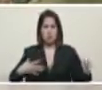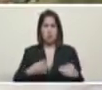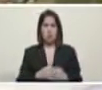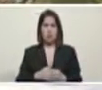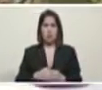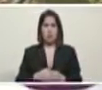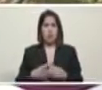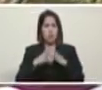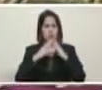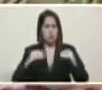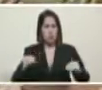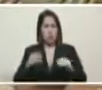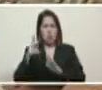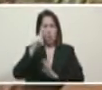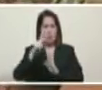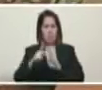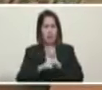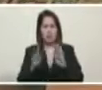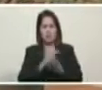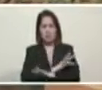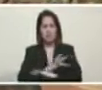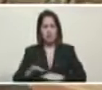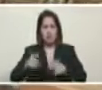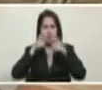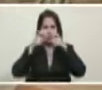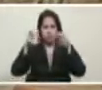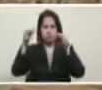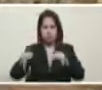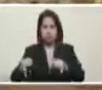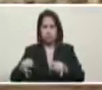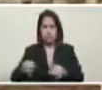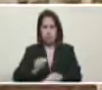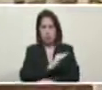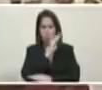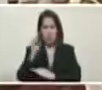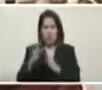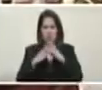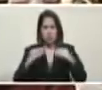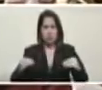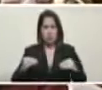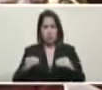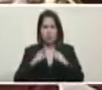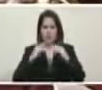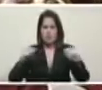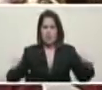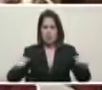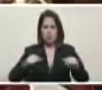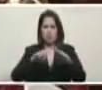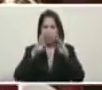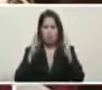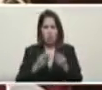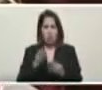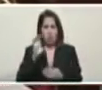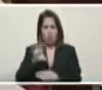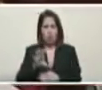los planes para la seguridad máxima de nuestra frontera y de todo el territorio nacional.